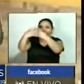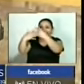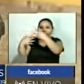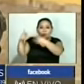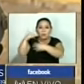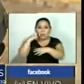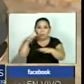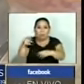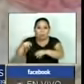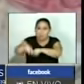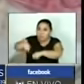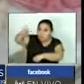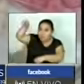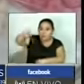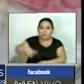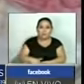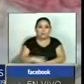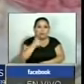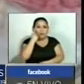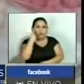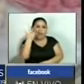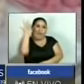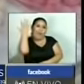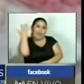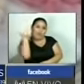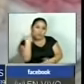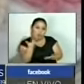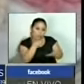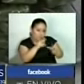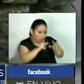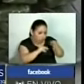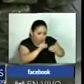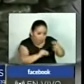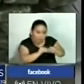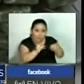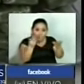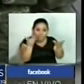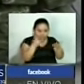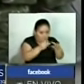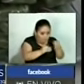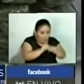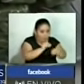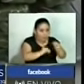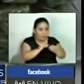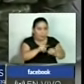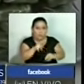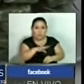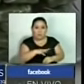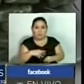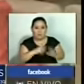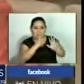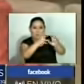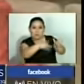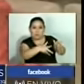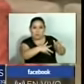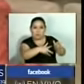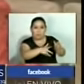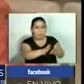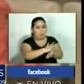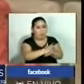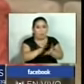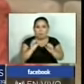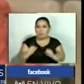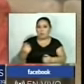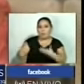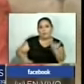el negocio. La mercadería que un día elaboraron decenas de salvadoreños para el sustento familiar quedó varada, sin